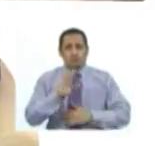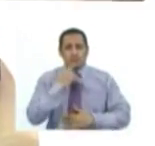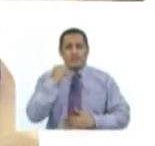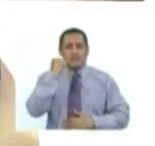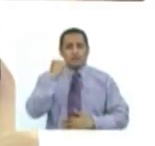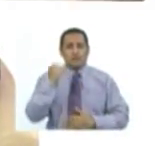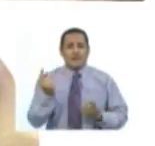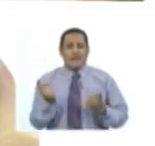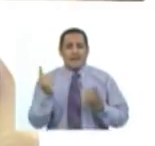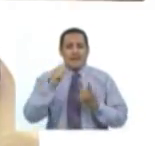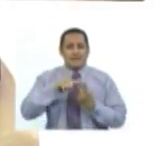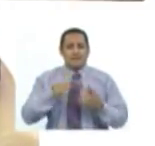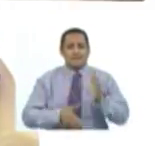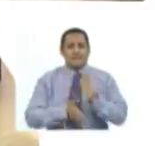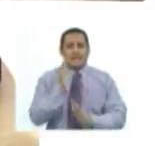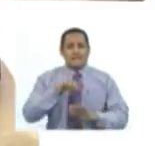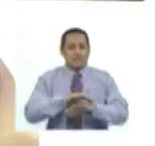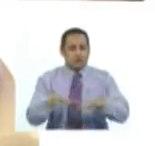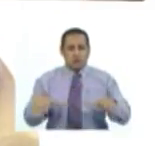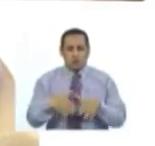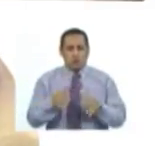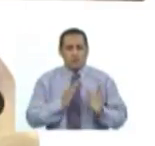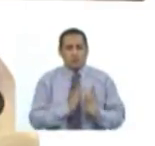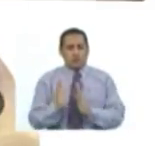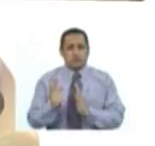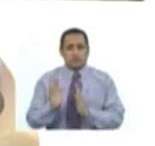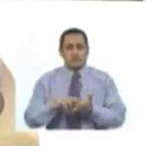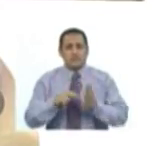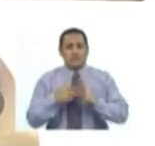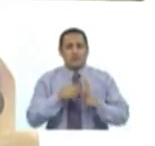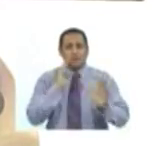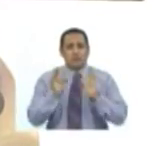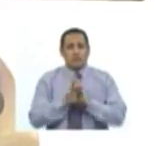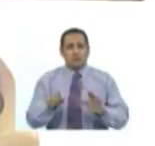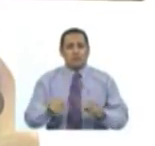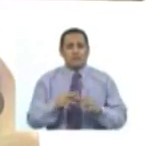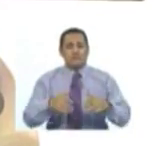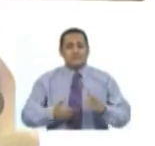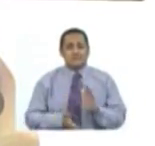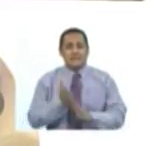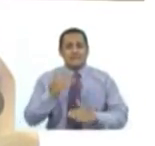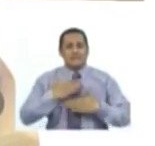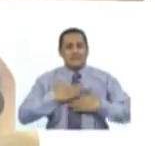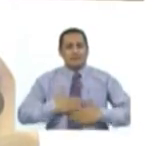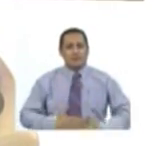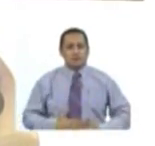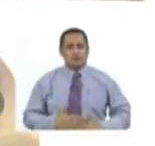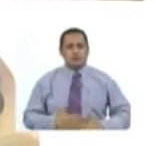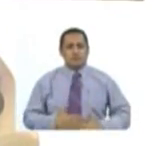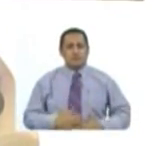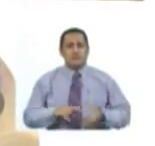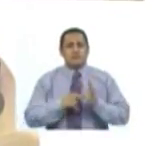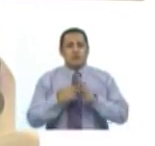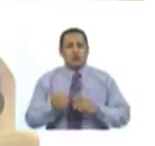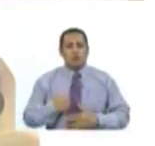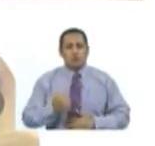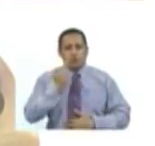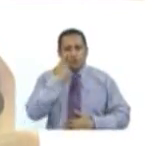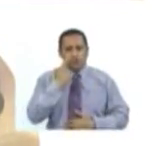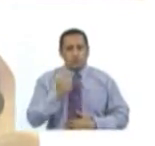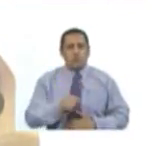hasta salir del proceso, digamos, es decir, salir satisfecho. A eso se le conoce como